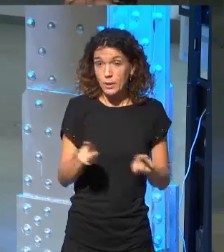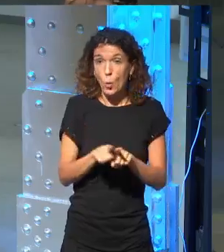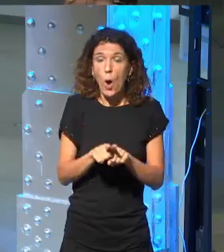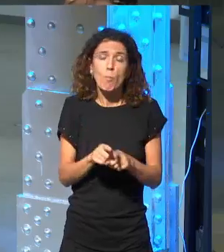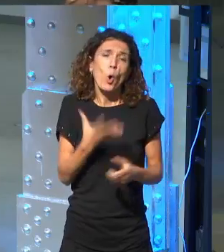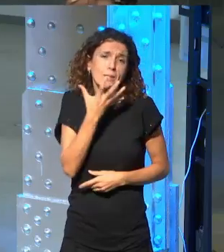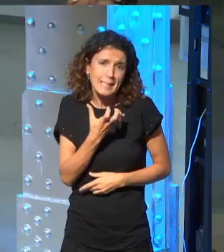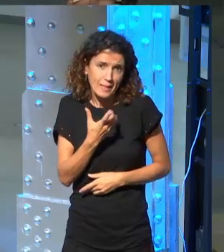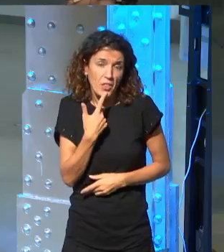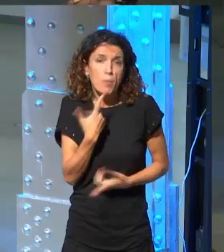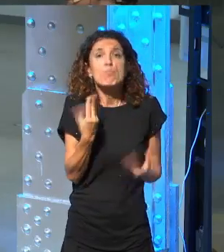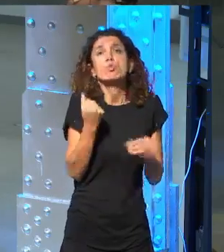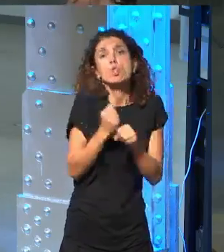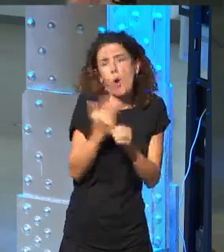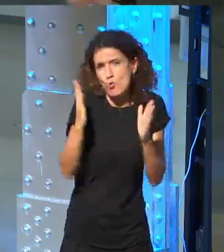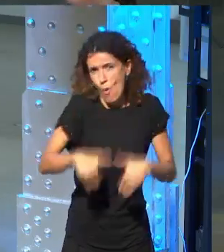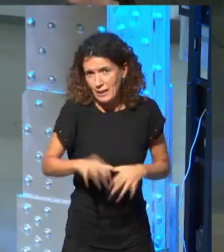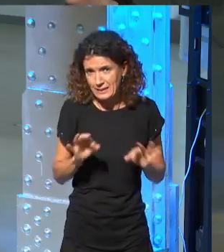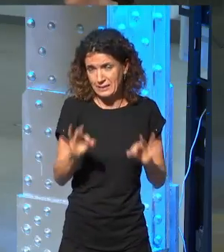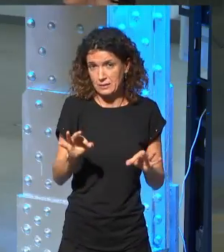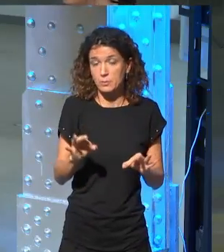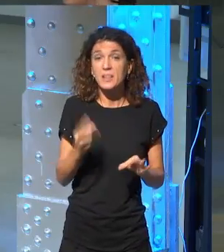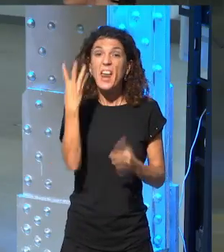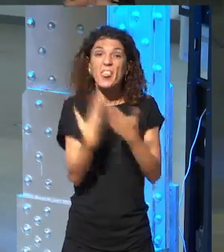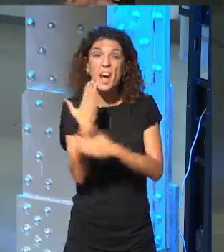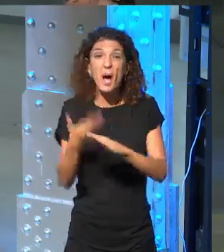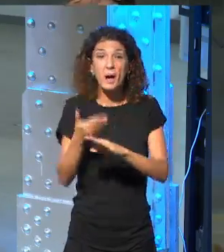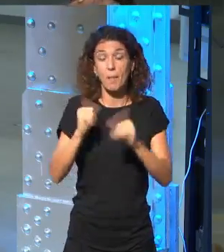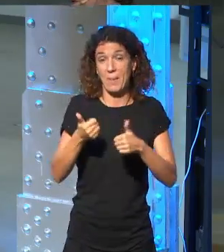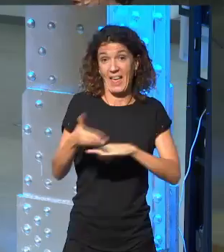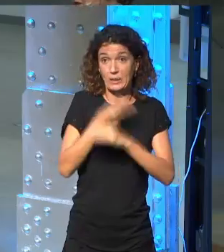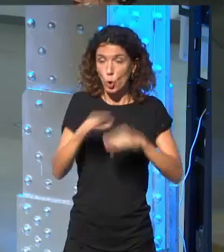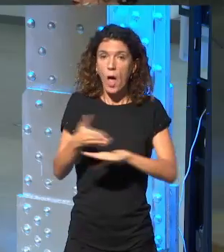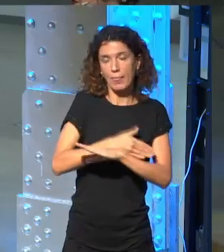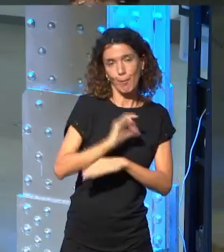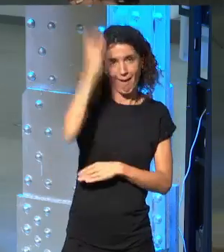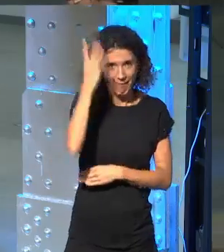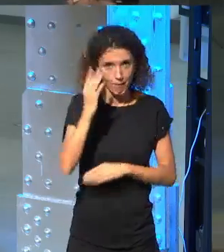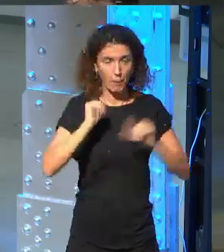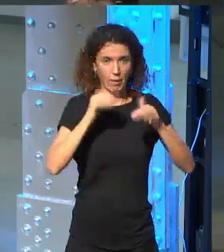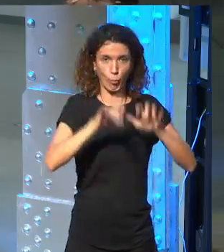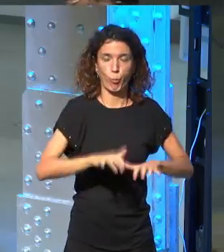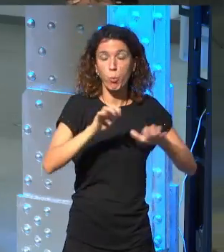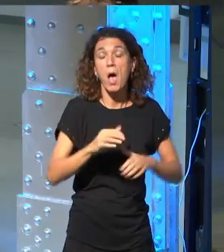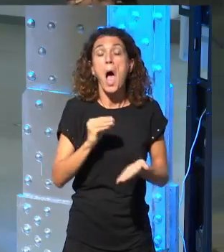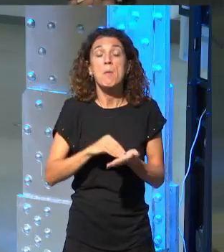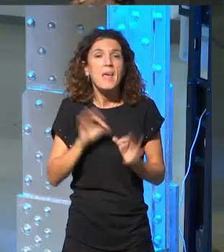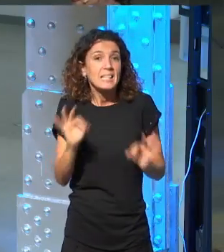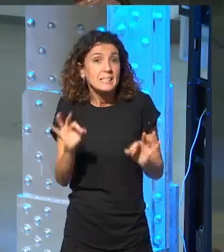es muy triste decirlo, pero tampoco ha tenido mucho trabajo. O sea, la historia se me ocurrió 3 días antes de empezar a escribirla, pero bueno, a veces pasa, ¿no? Que lo